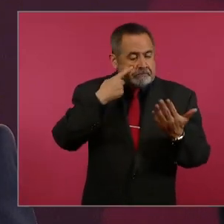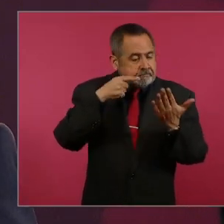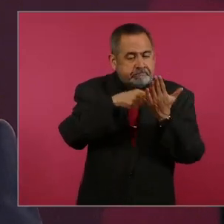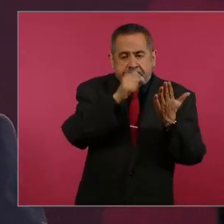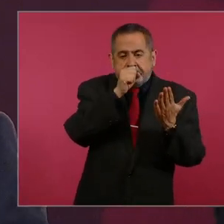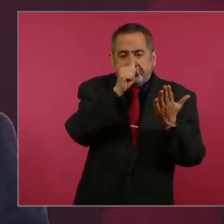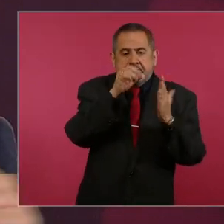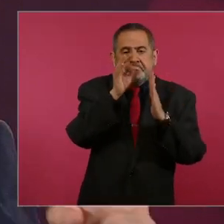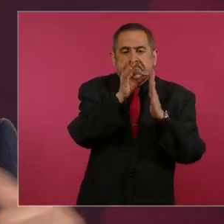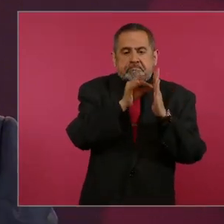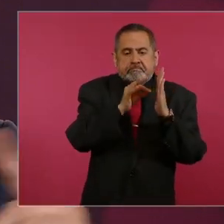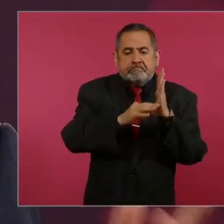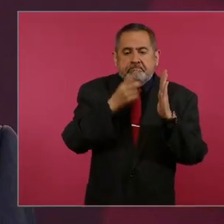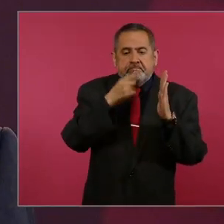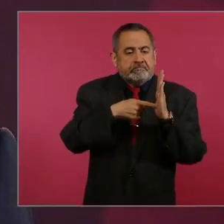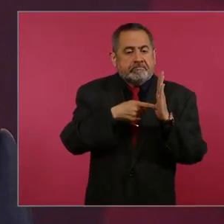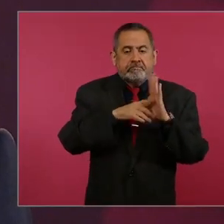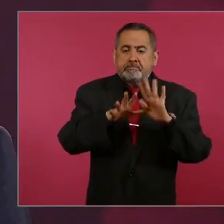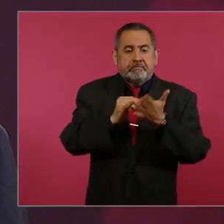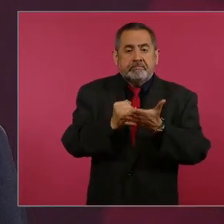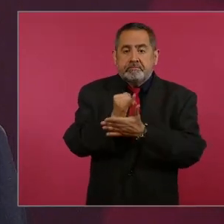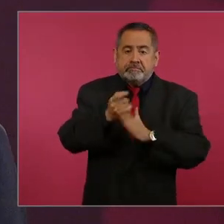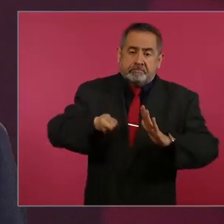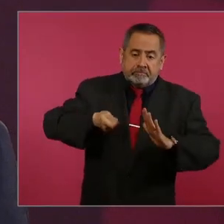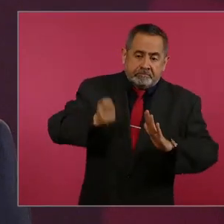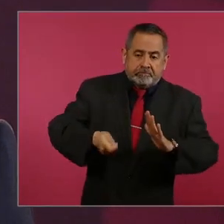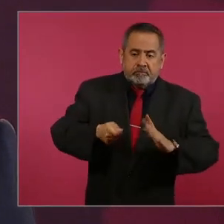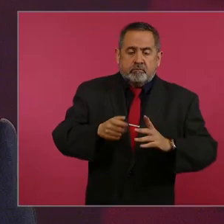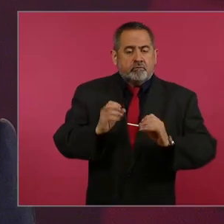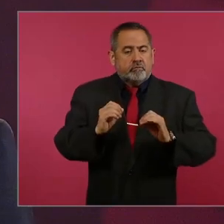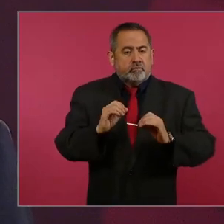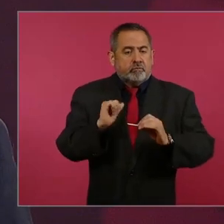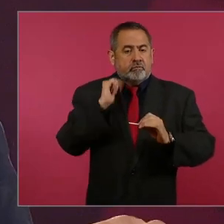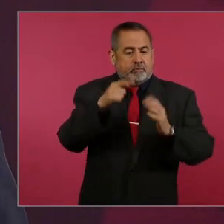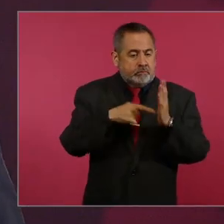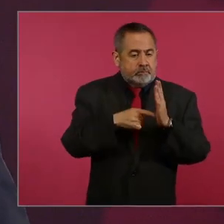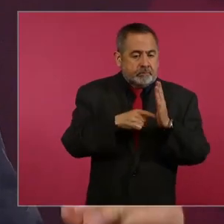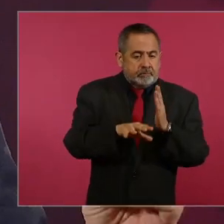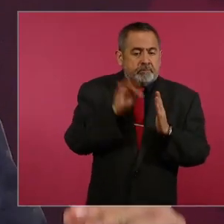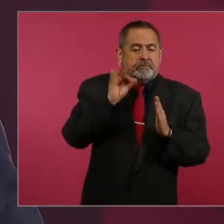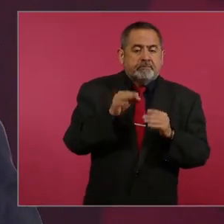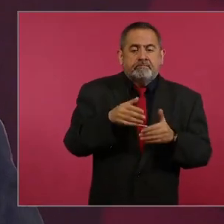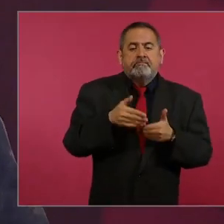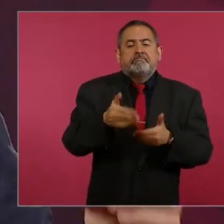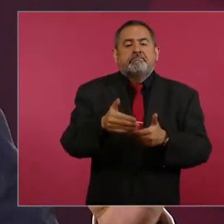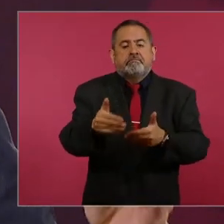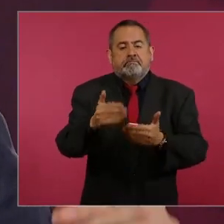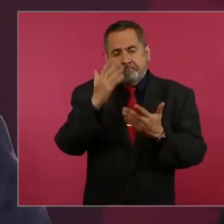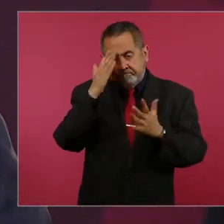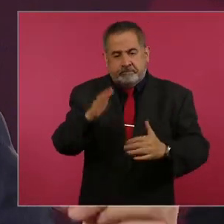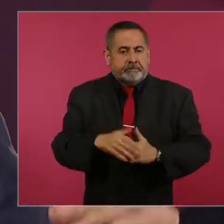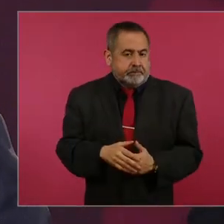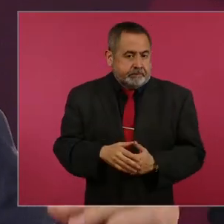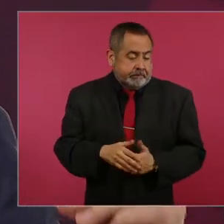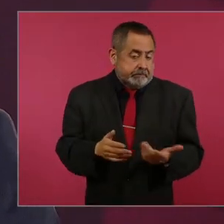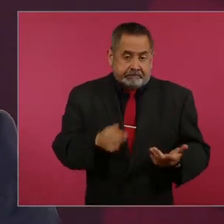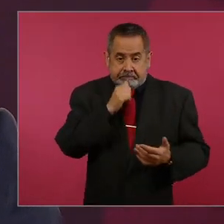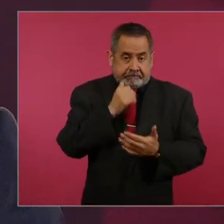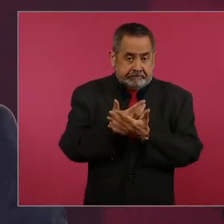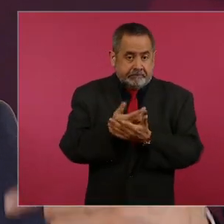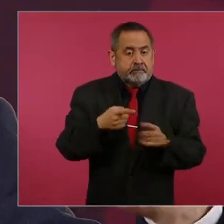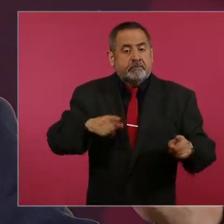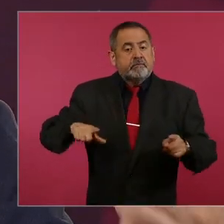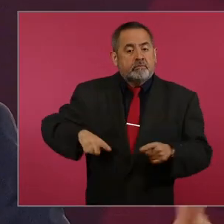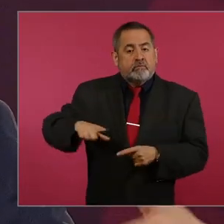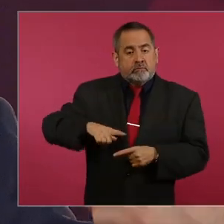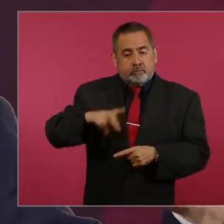resuelve y saber si ellos tienen algún recurso legal, que también se ha hecho constar. El gobierno de México respeta